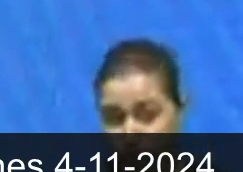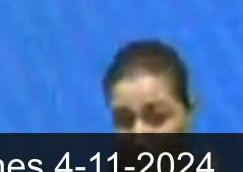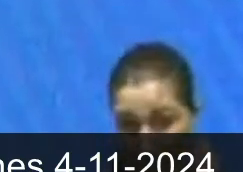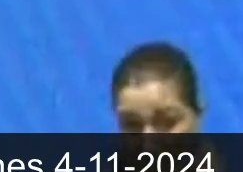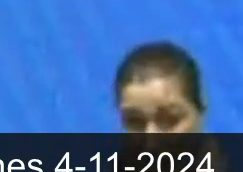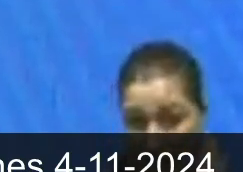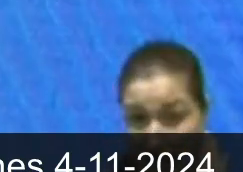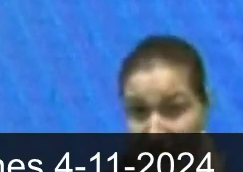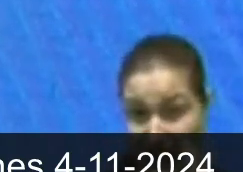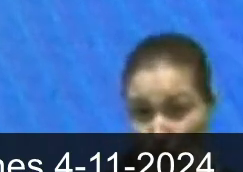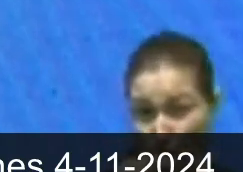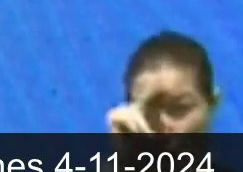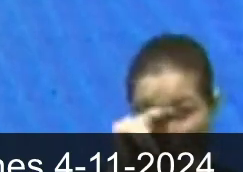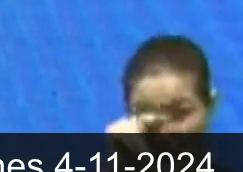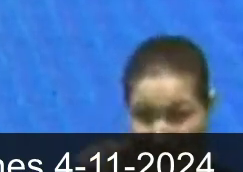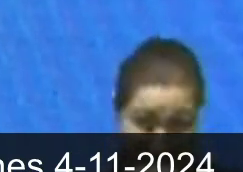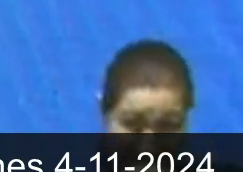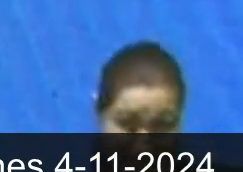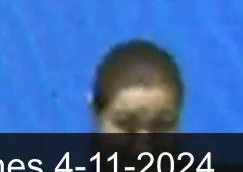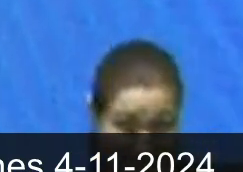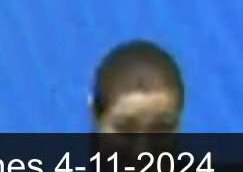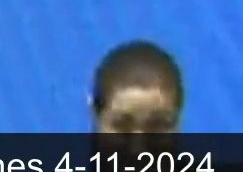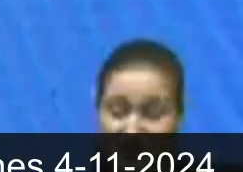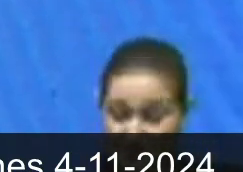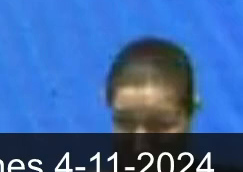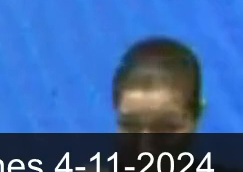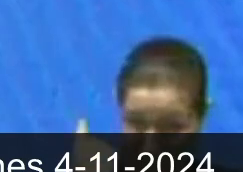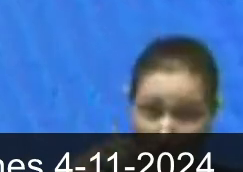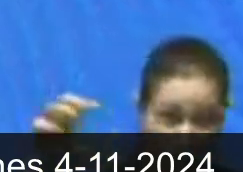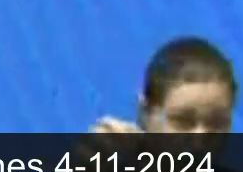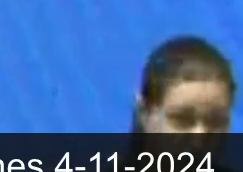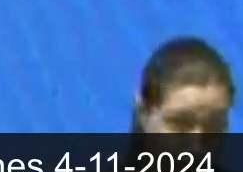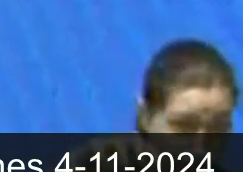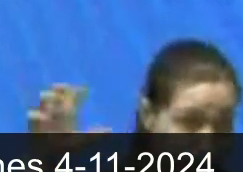costa norte ha estado incidiendo durante estos días.